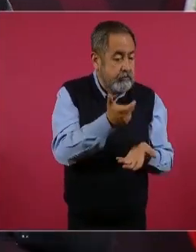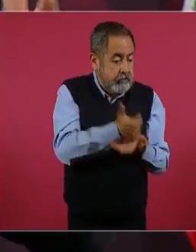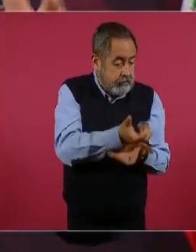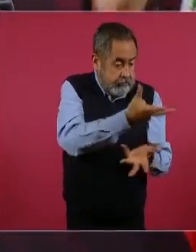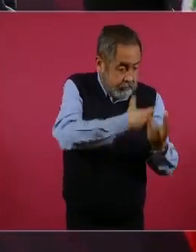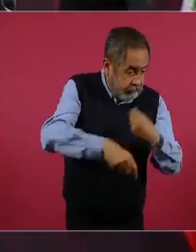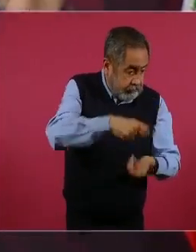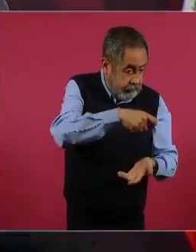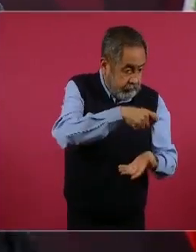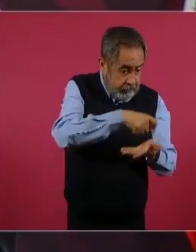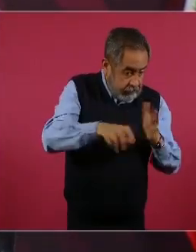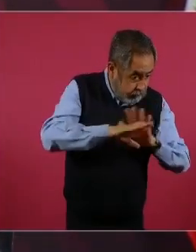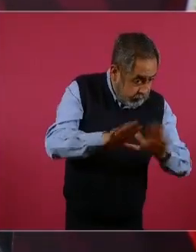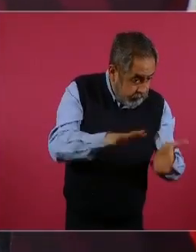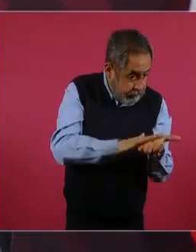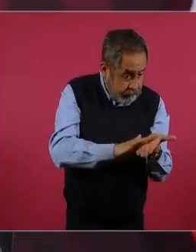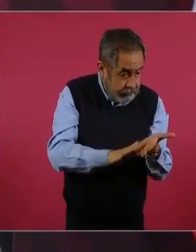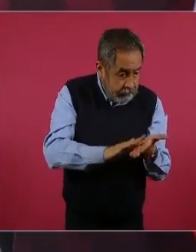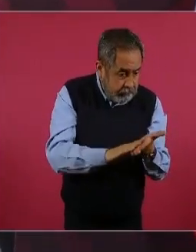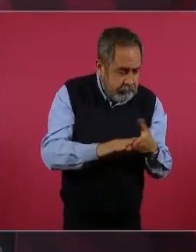otorgan facilidades,